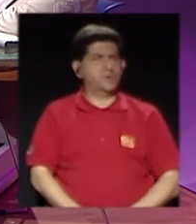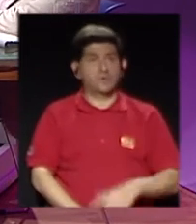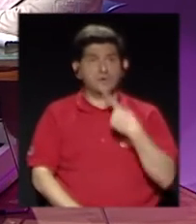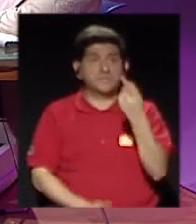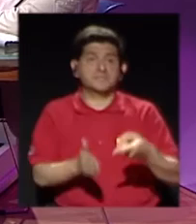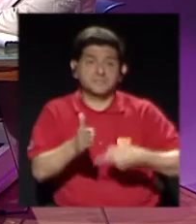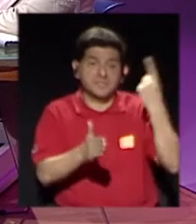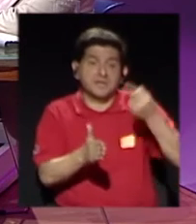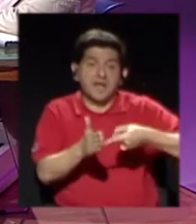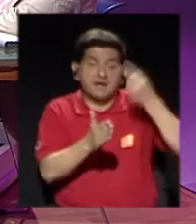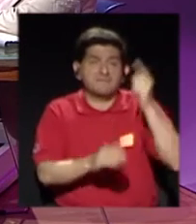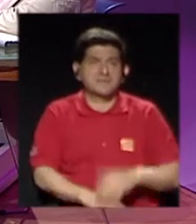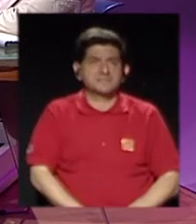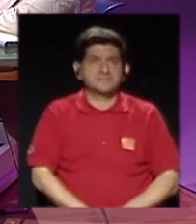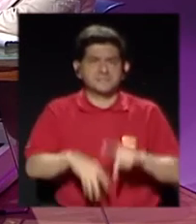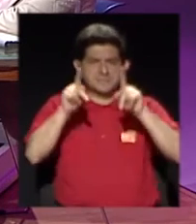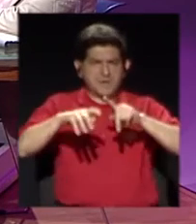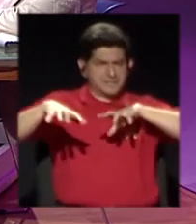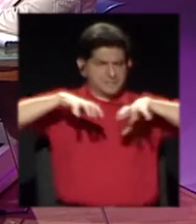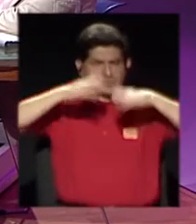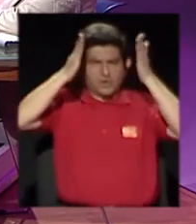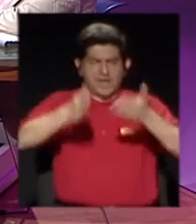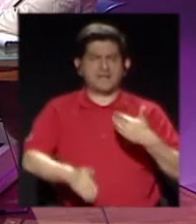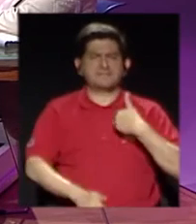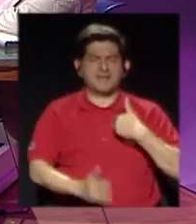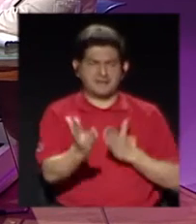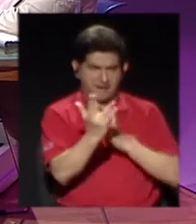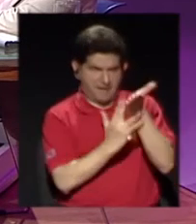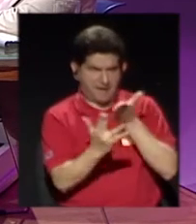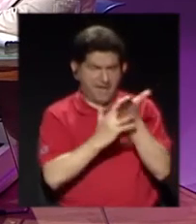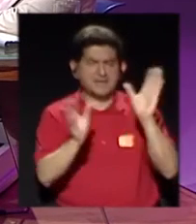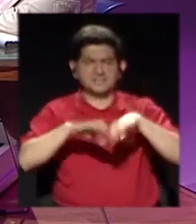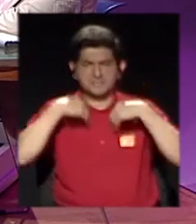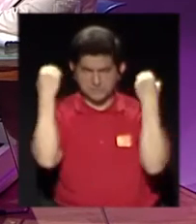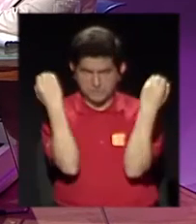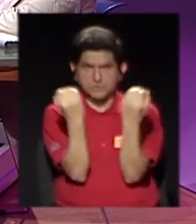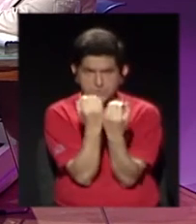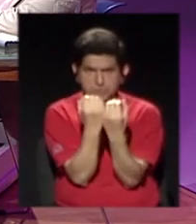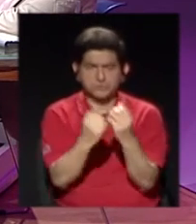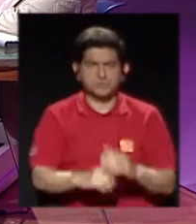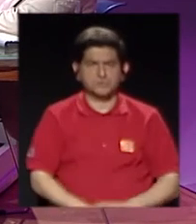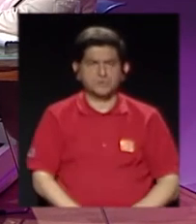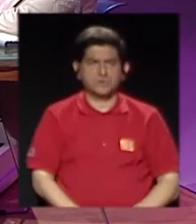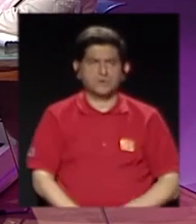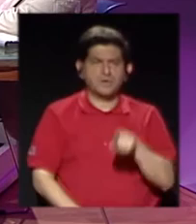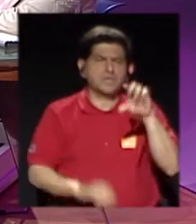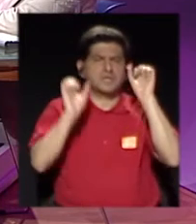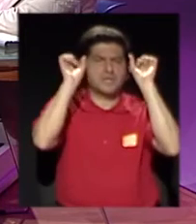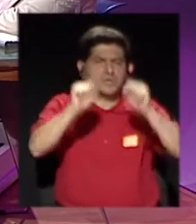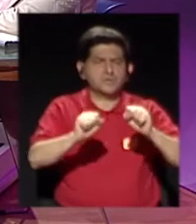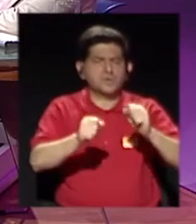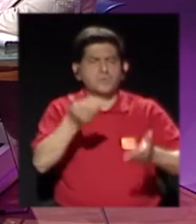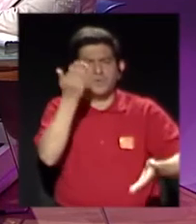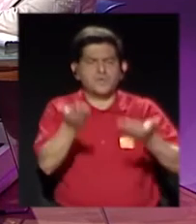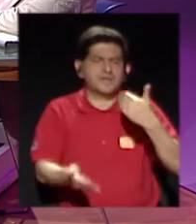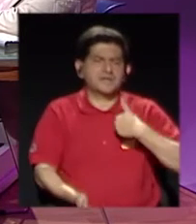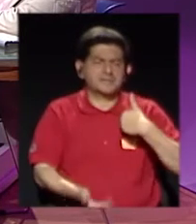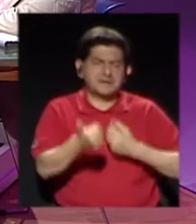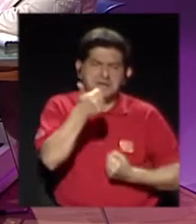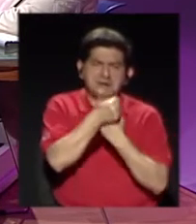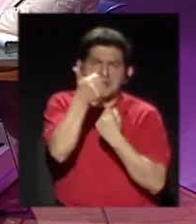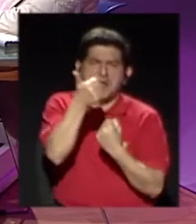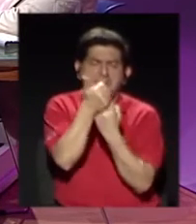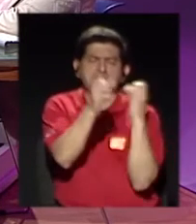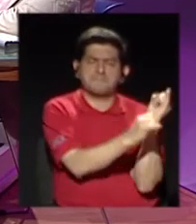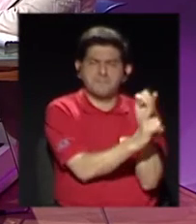a veces el activista puede tener acceso a una organización y eso pueden recibir cierto apoyo